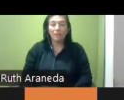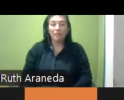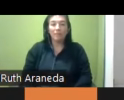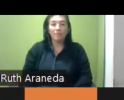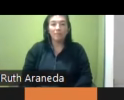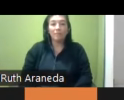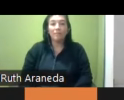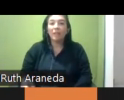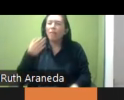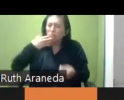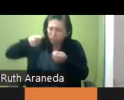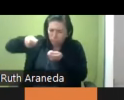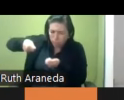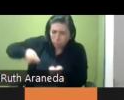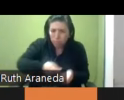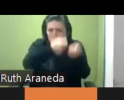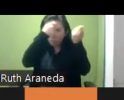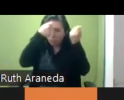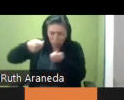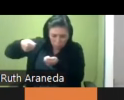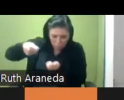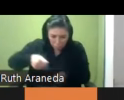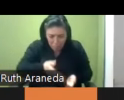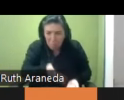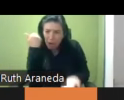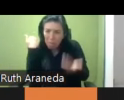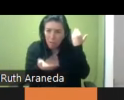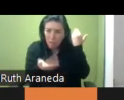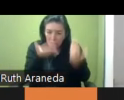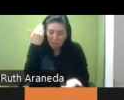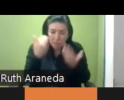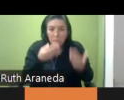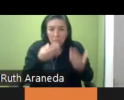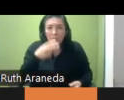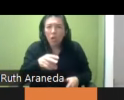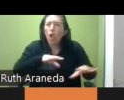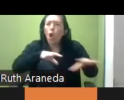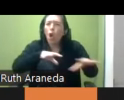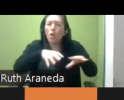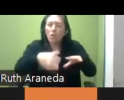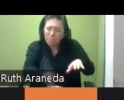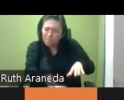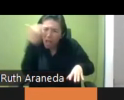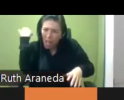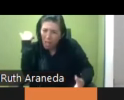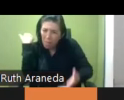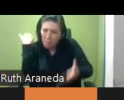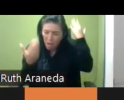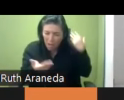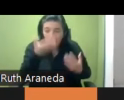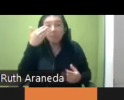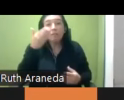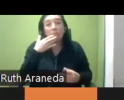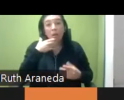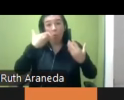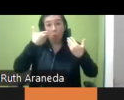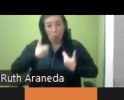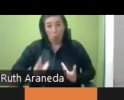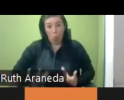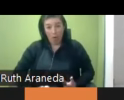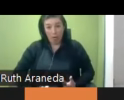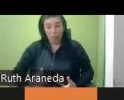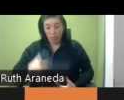La excavación ya propiamente tal, que se realiza extrayendo objetos y entierros de individuos